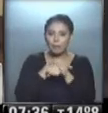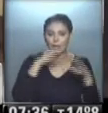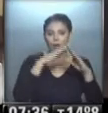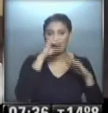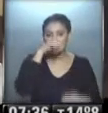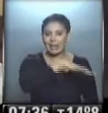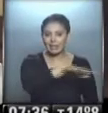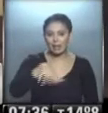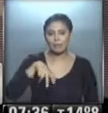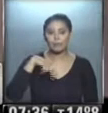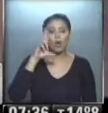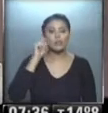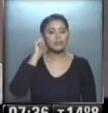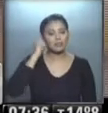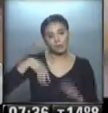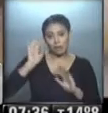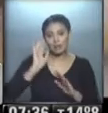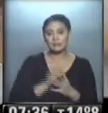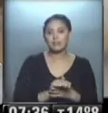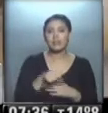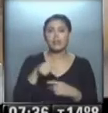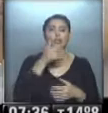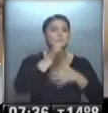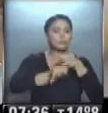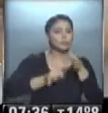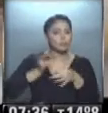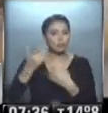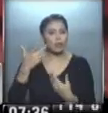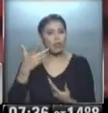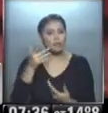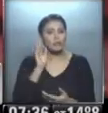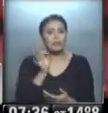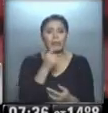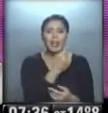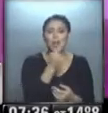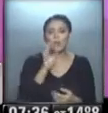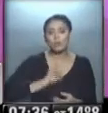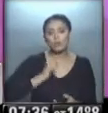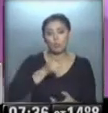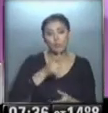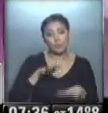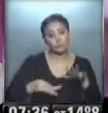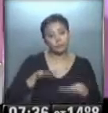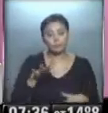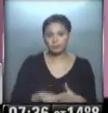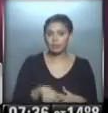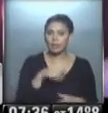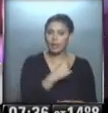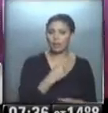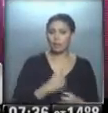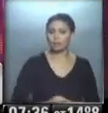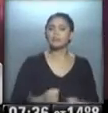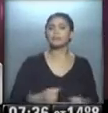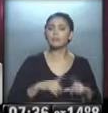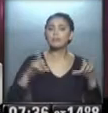pasado los 30, y a través de sus charlas y de cortes o flashbacks podemos ir recomponiendo sus vidas. Grises, por cierto, más allá de la soberbia que